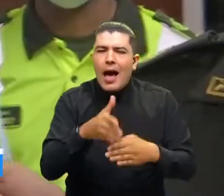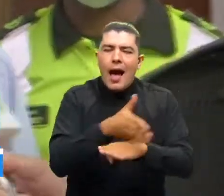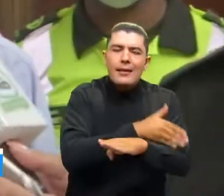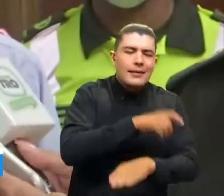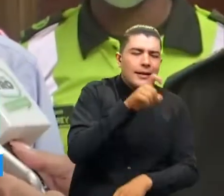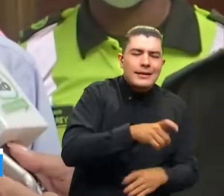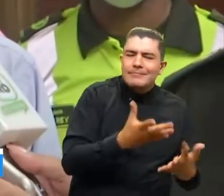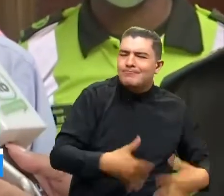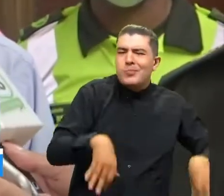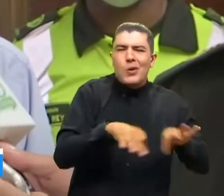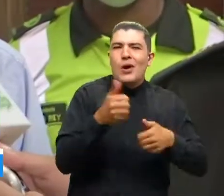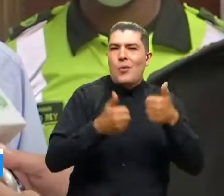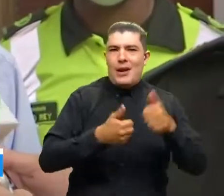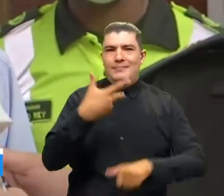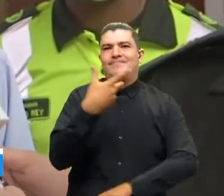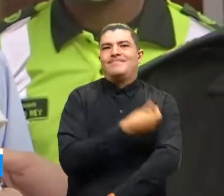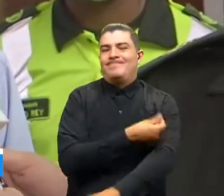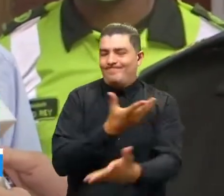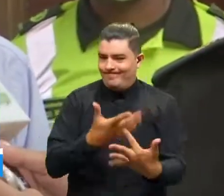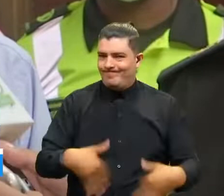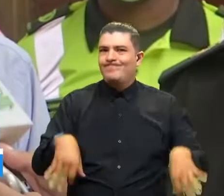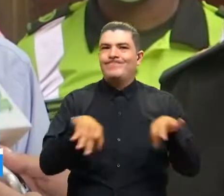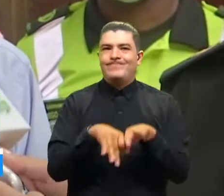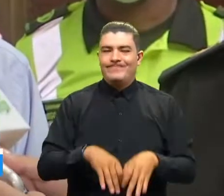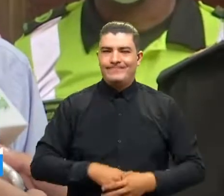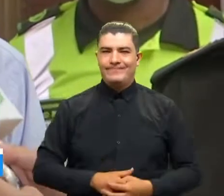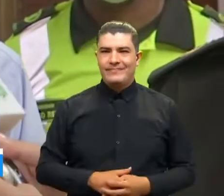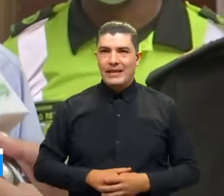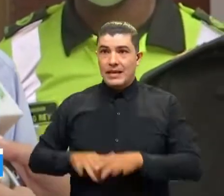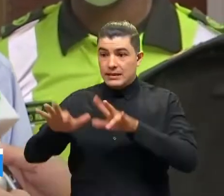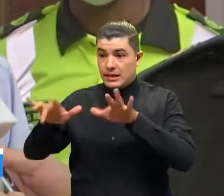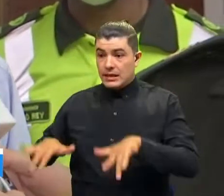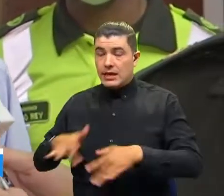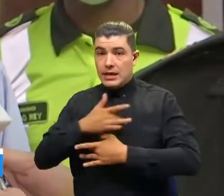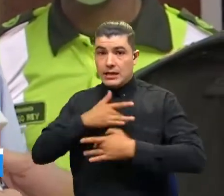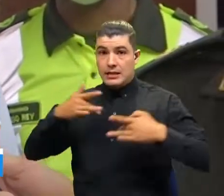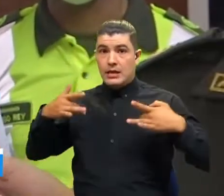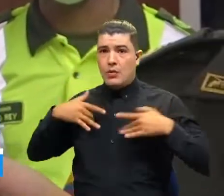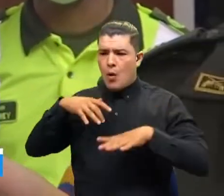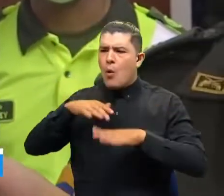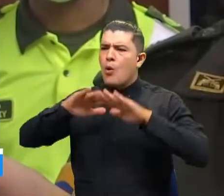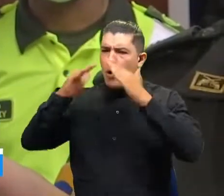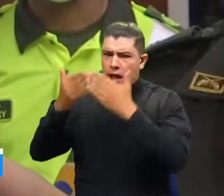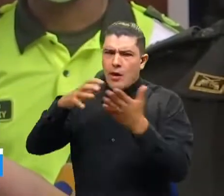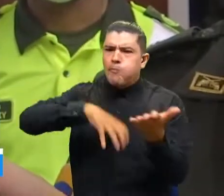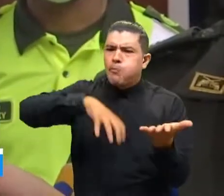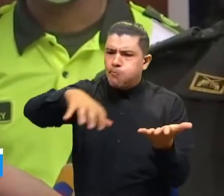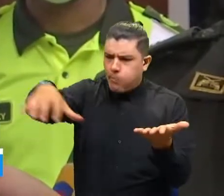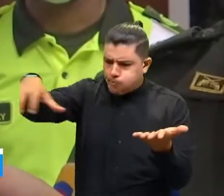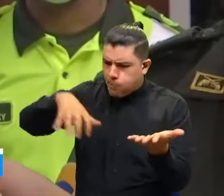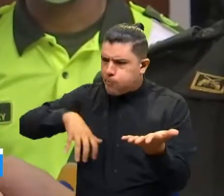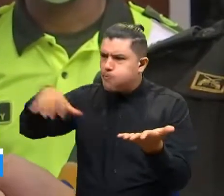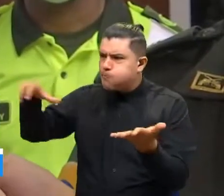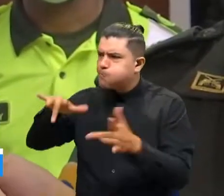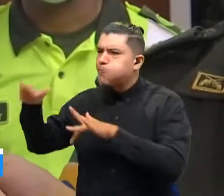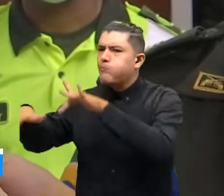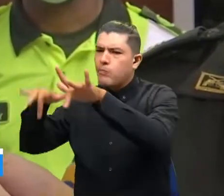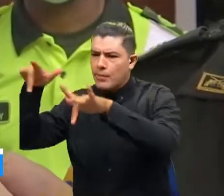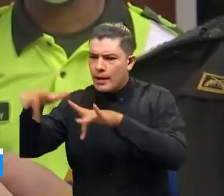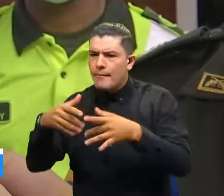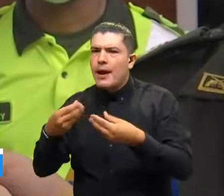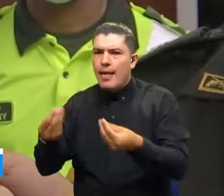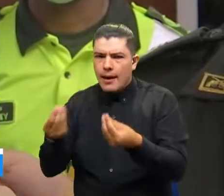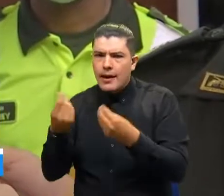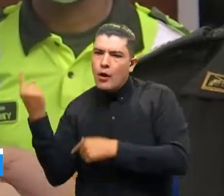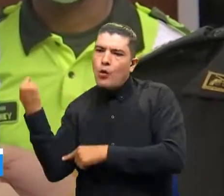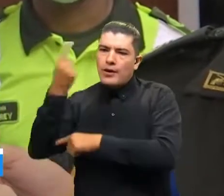de salud de bucaramanga vamos a hacer unos unos unos puestos de vacunación itinerantes por las instituciones educativas para garantizar y revisar que todos los